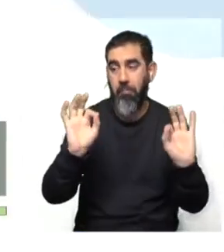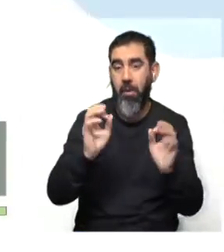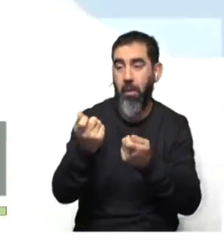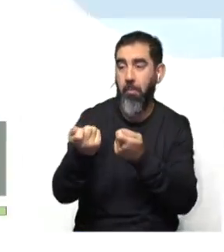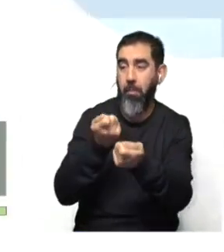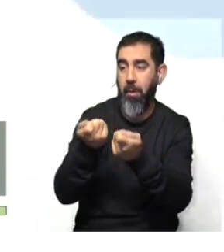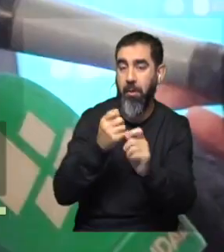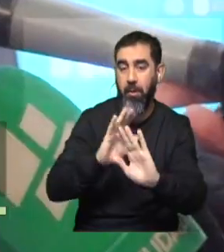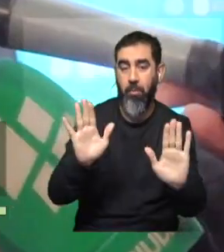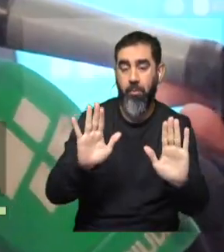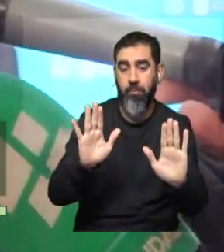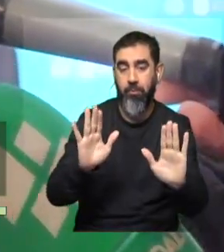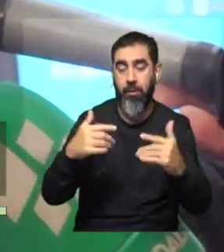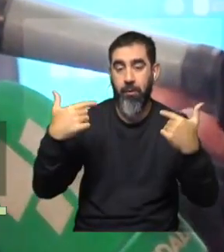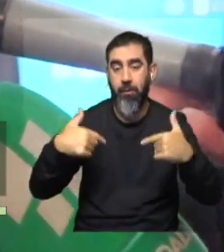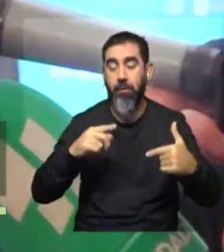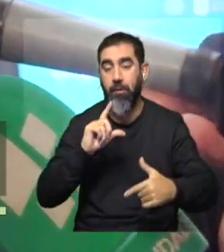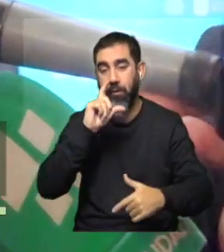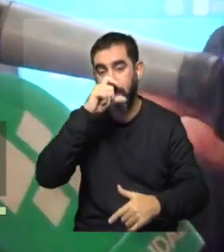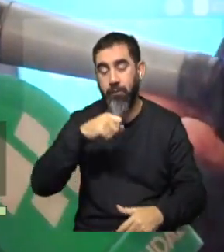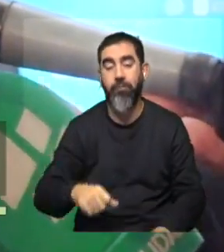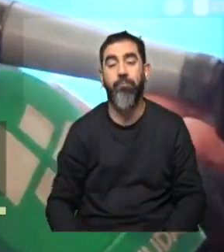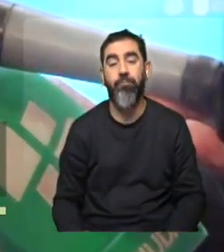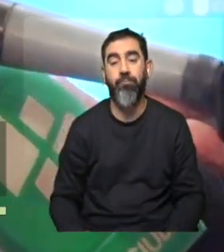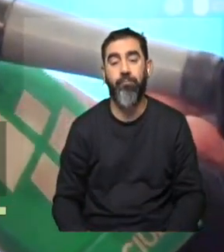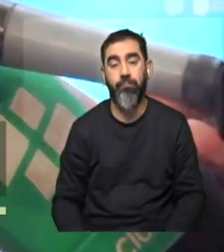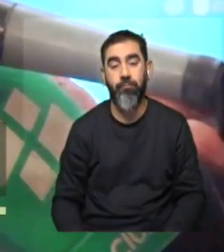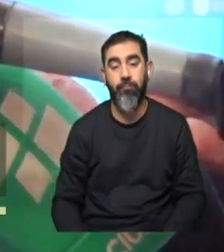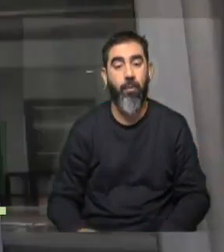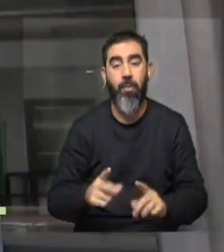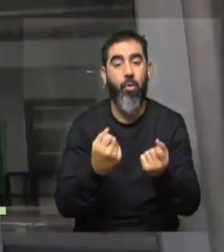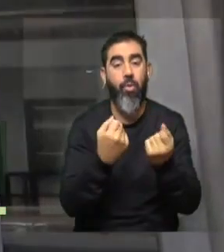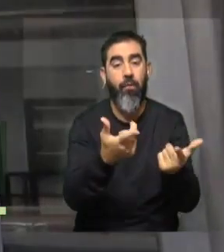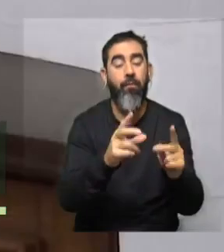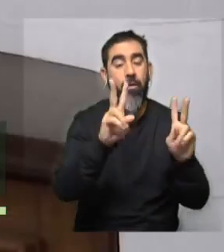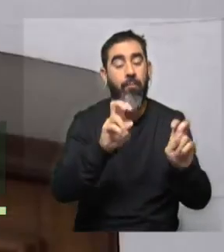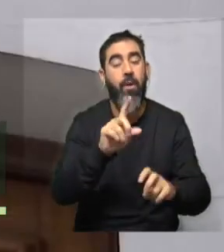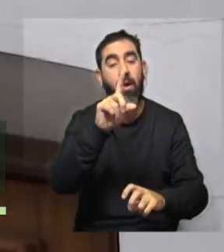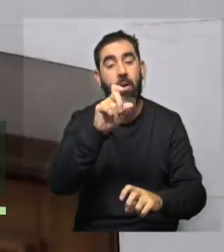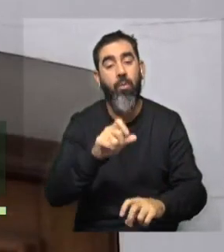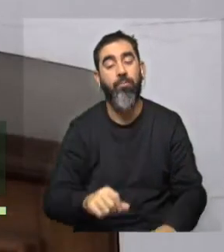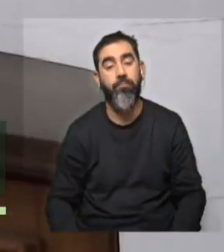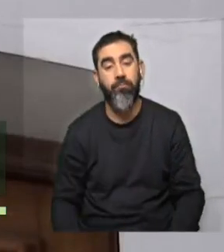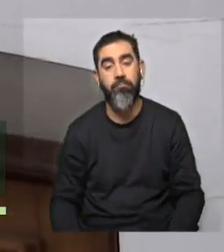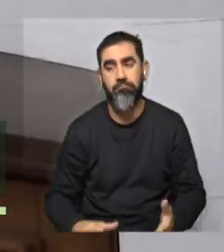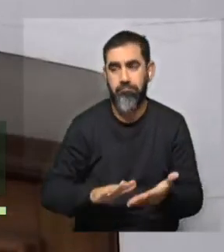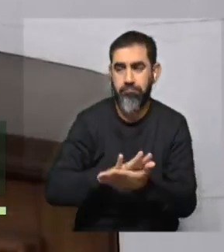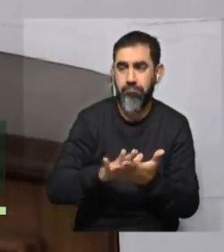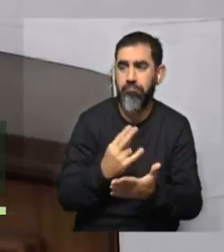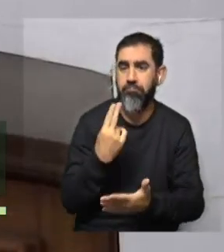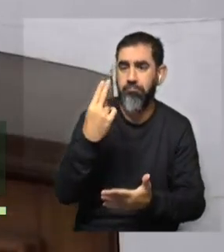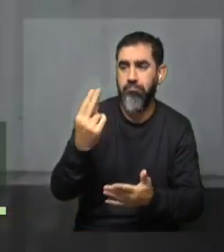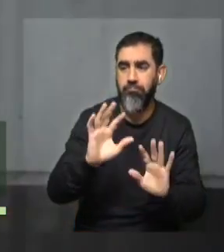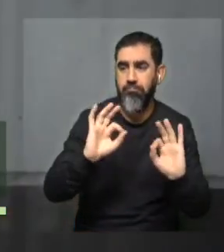habilitado a la intendencia de Montevideo no reembolsable para el tema de la crisis hídrica no está arriba de la mesa ni está habilitado